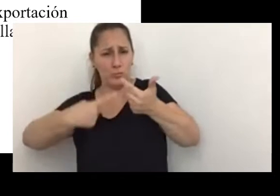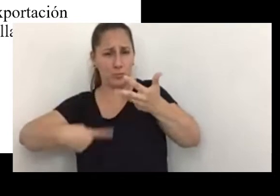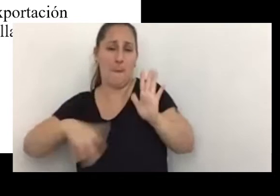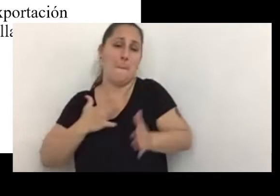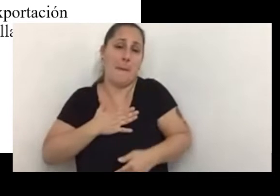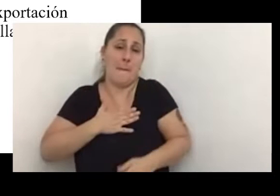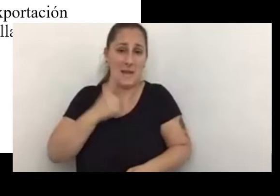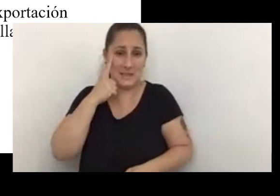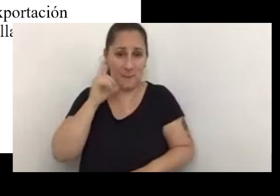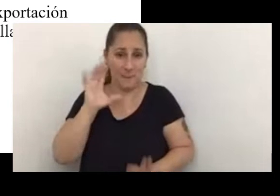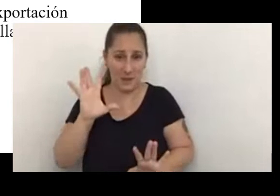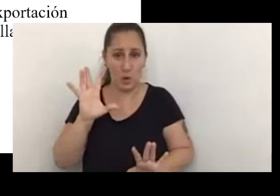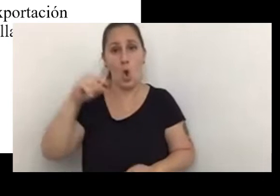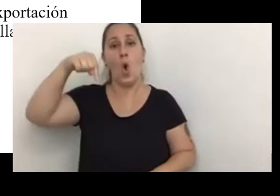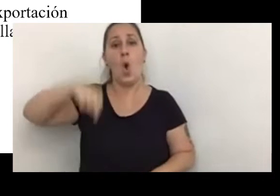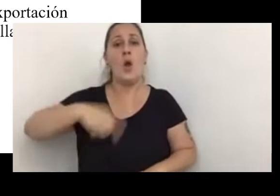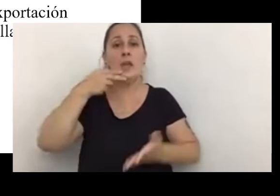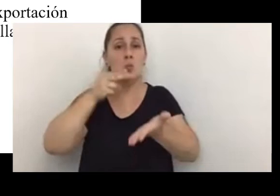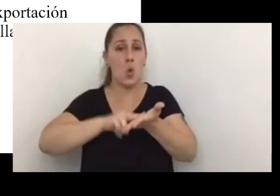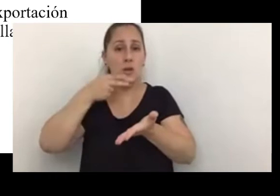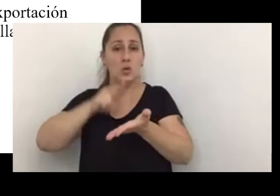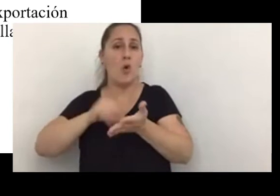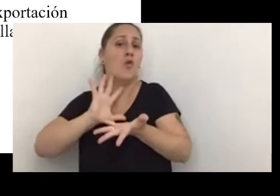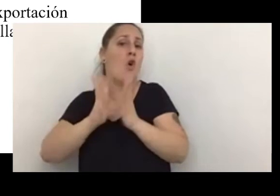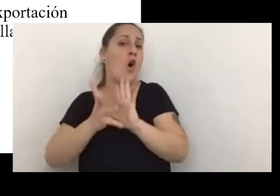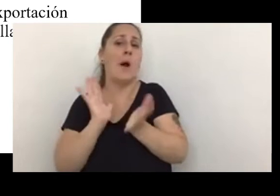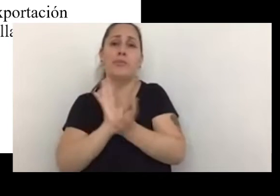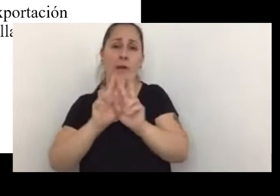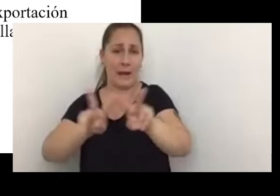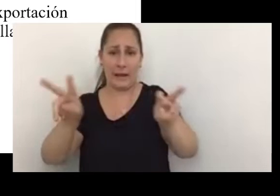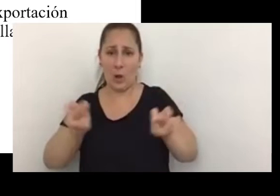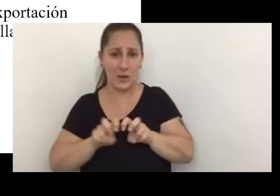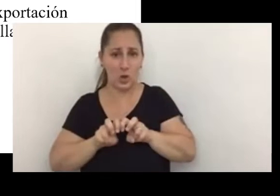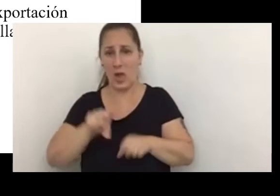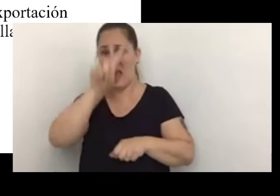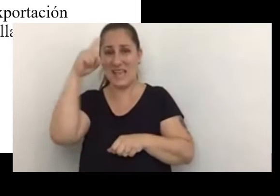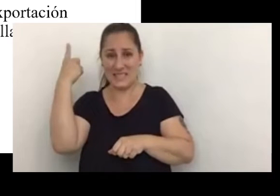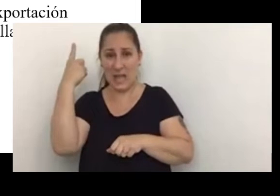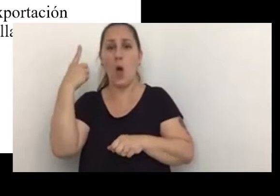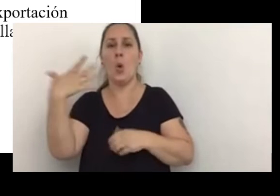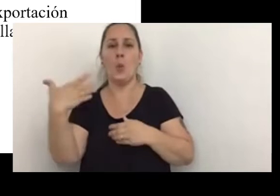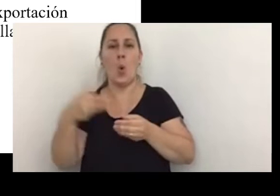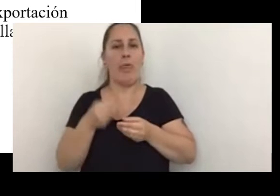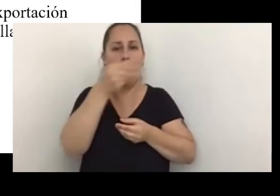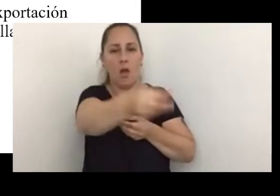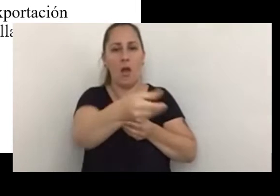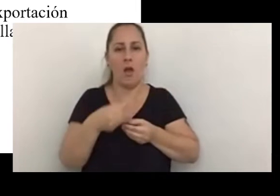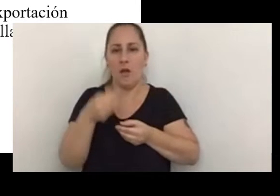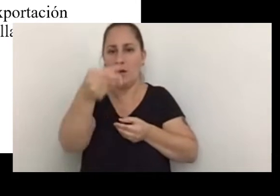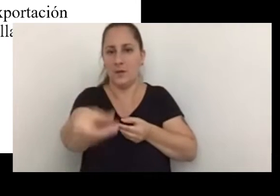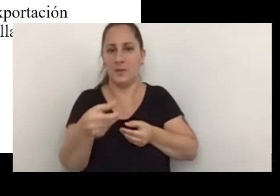fue, hoy los impuestos son un método de recaudación con el cual el Estado financia y